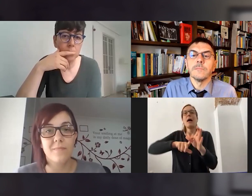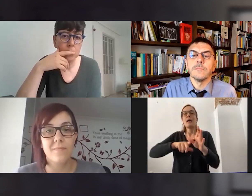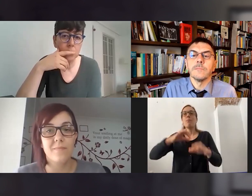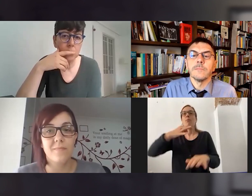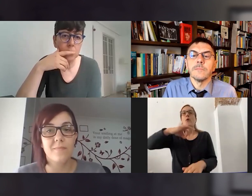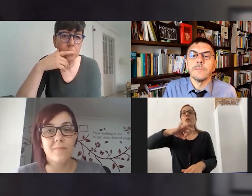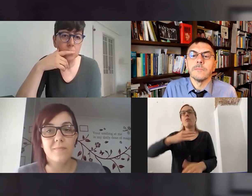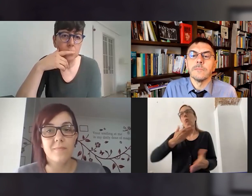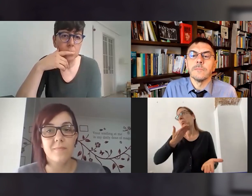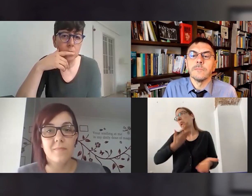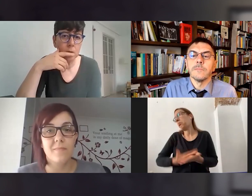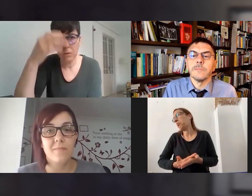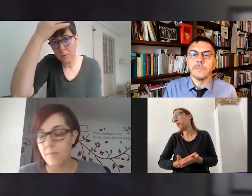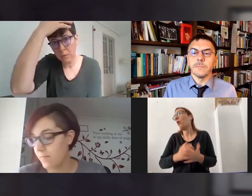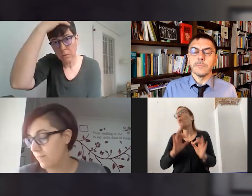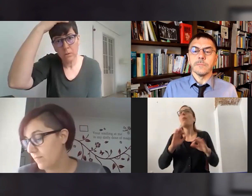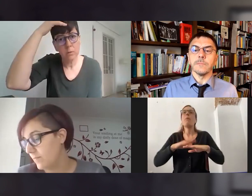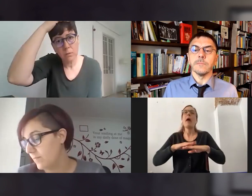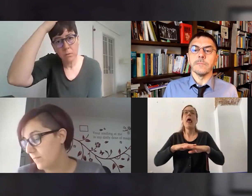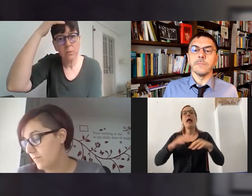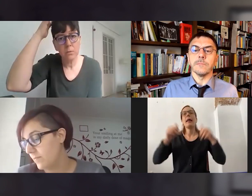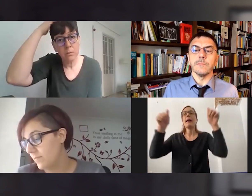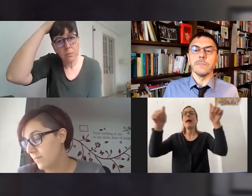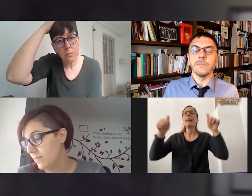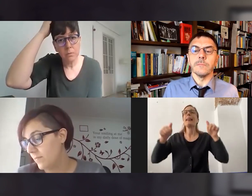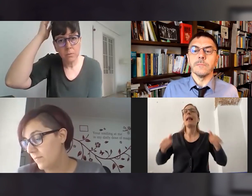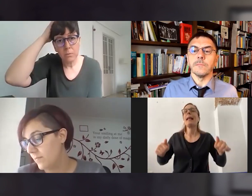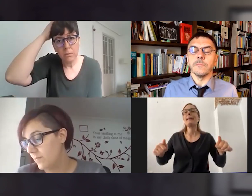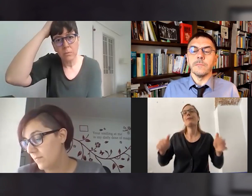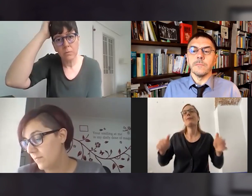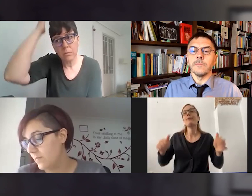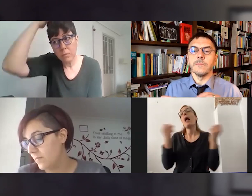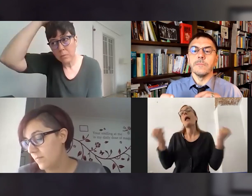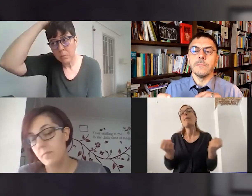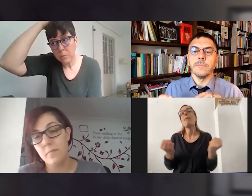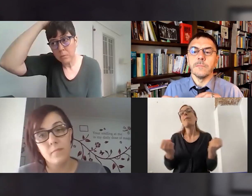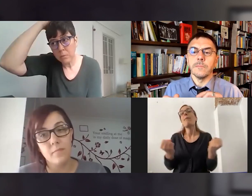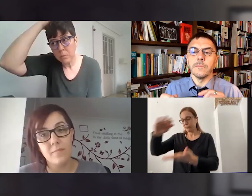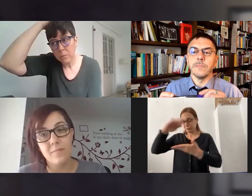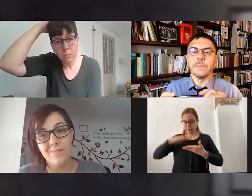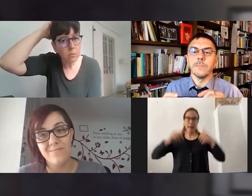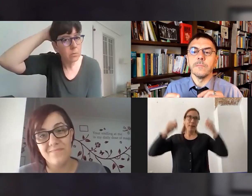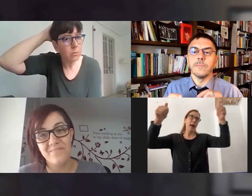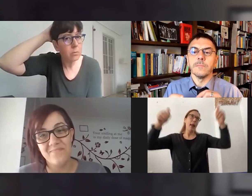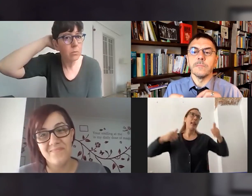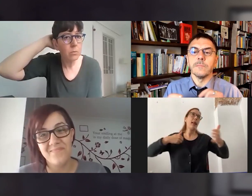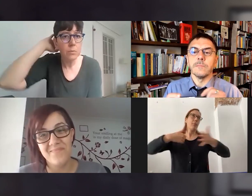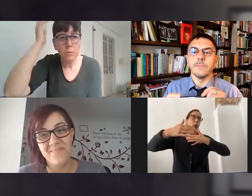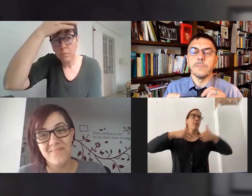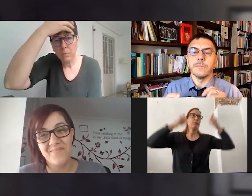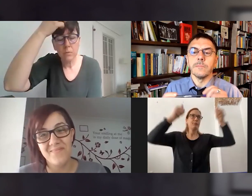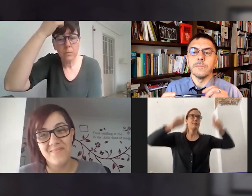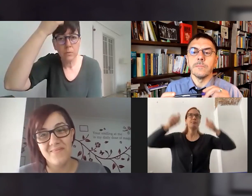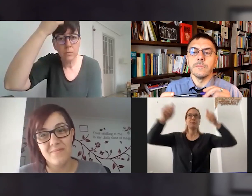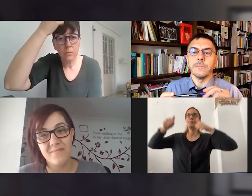solamente para pegar carteles cuando haya una campaña electoral, que parece que es cuando más nos movilizamos, sino que tiene que haber, creo, un partido que